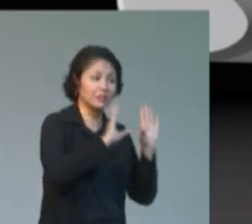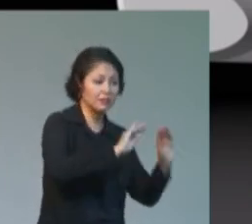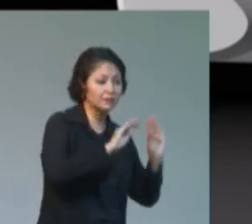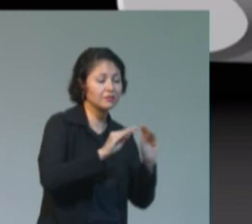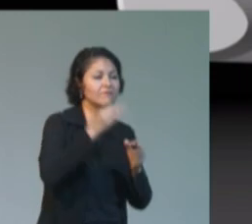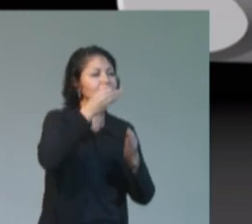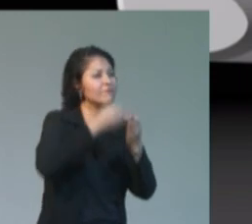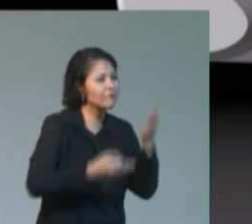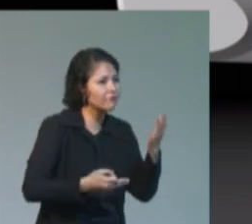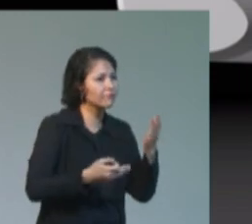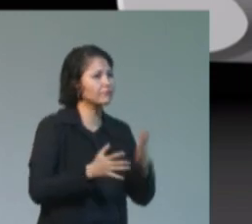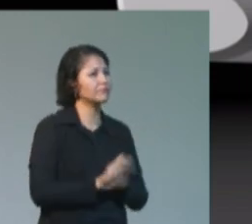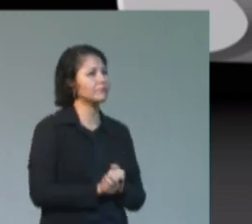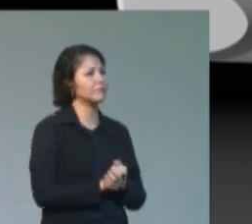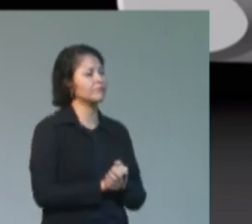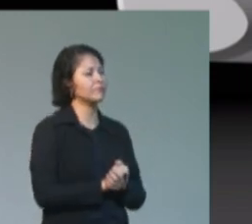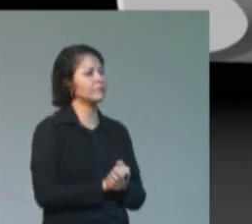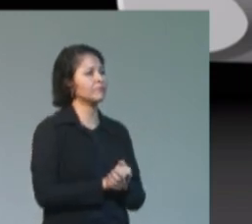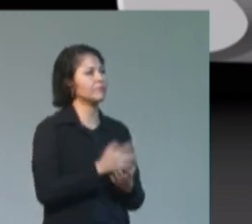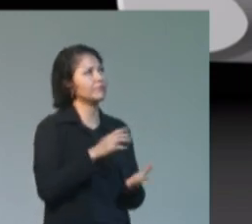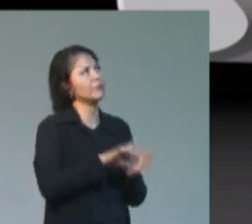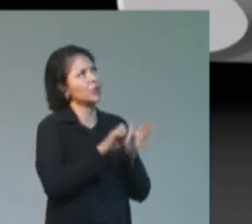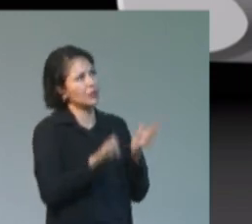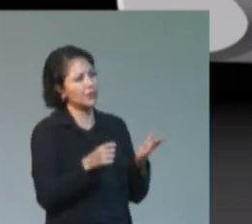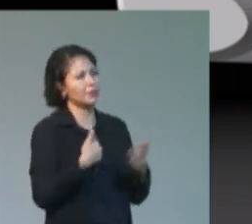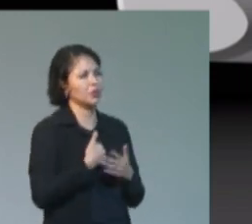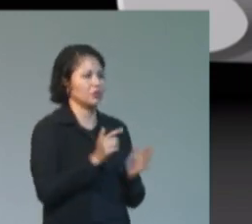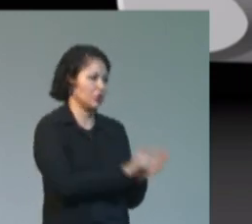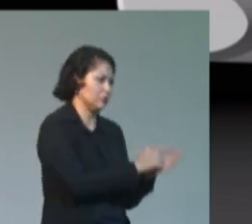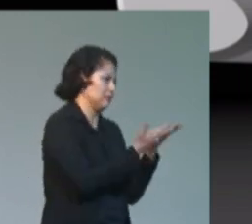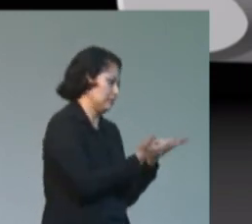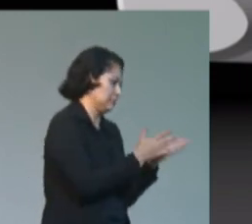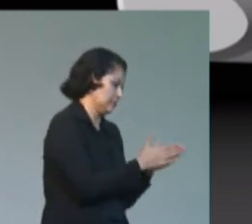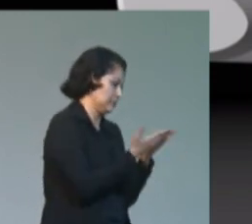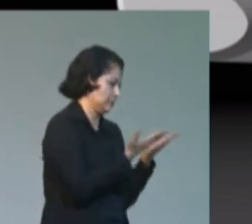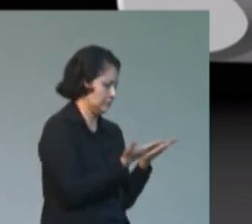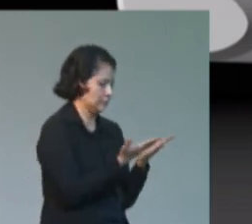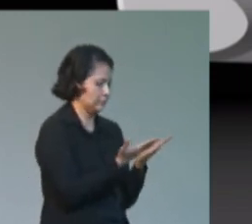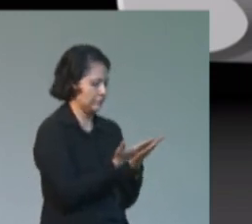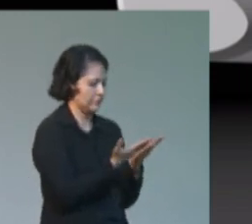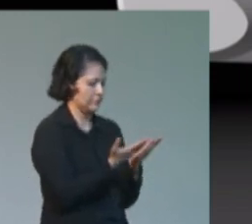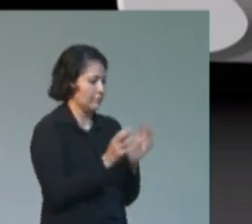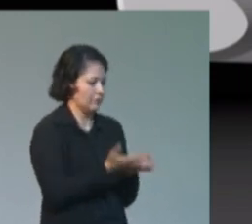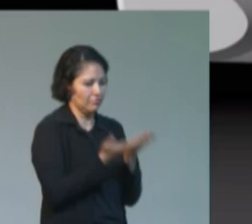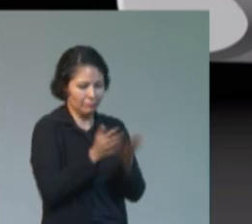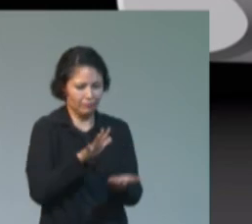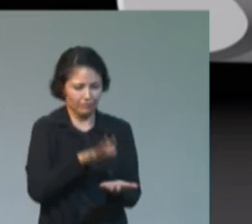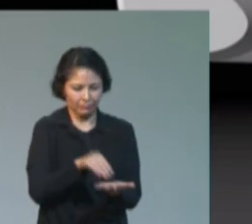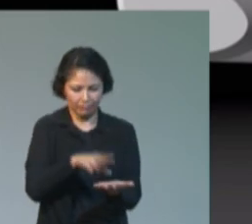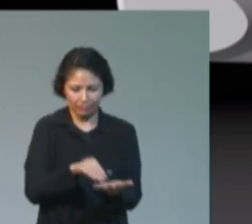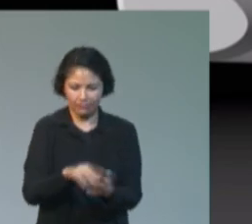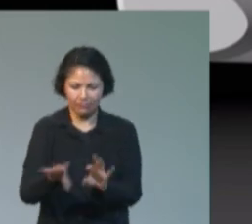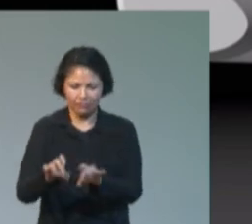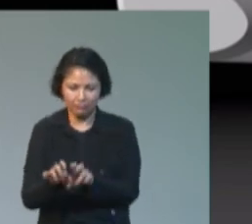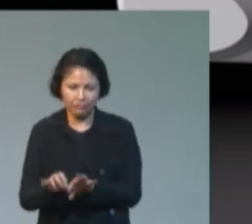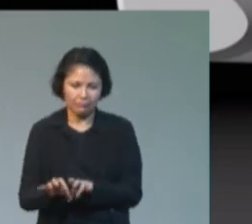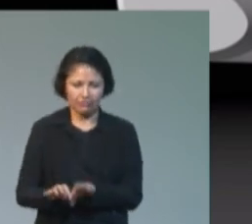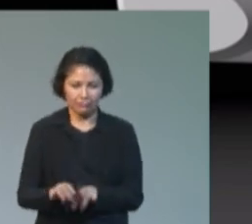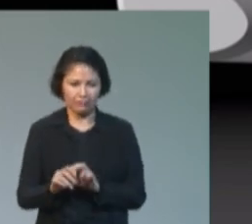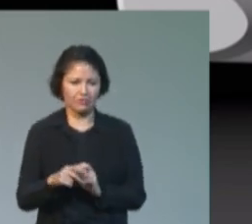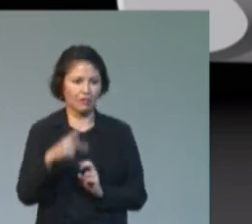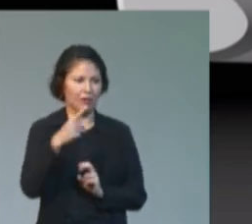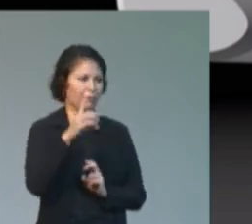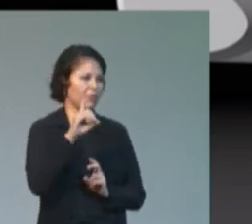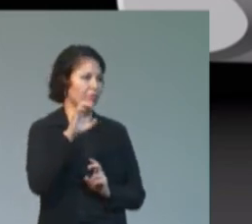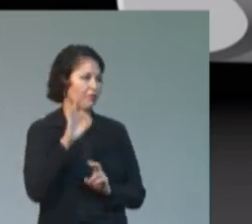veces hemos pensado que el simple hecho de que yo agarré un libro de texto lo convierta en pdf en html o lo que ustedes quieren y lo